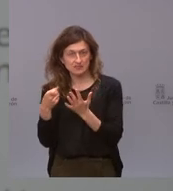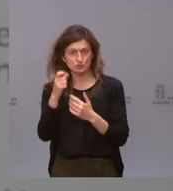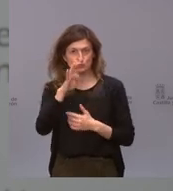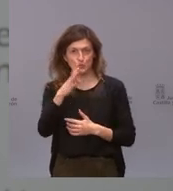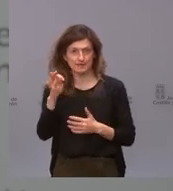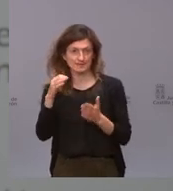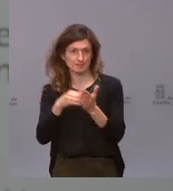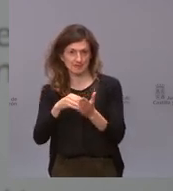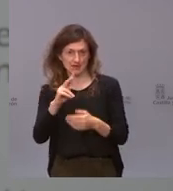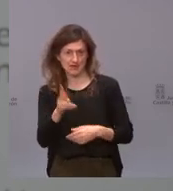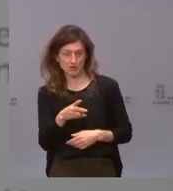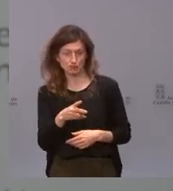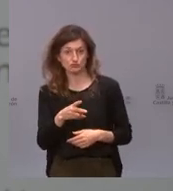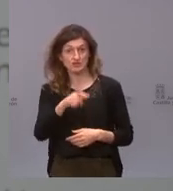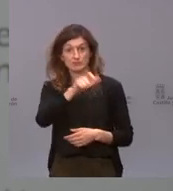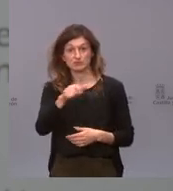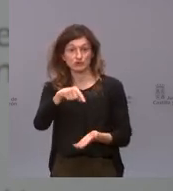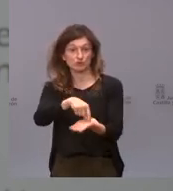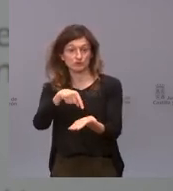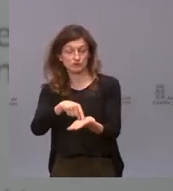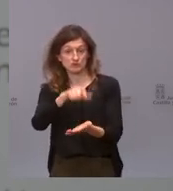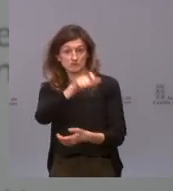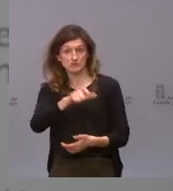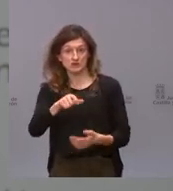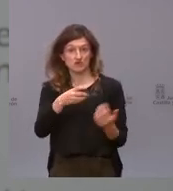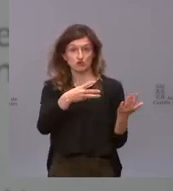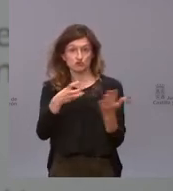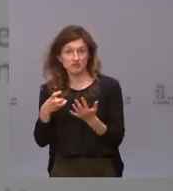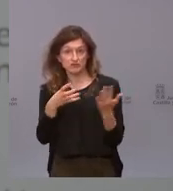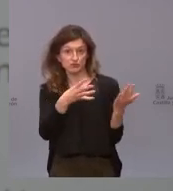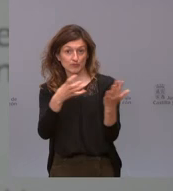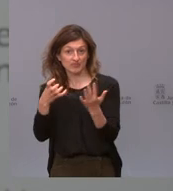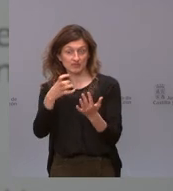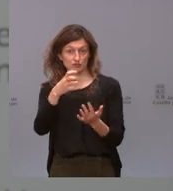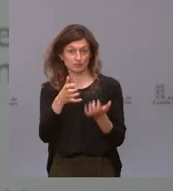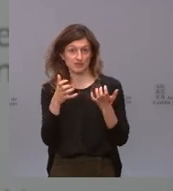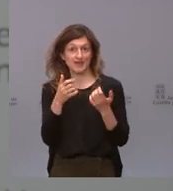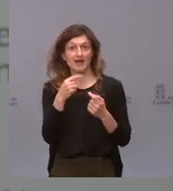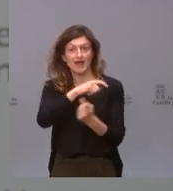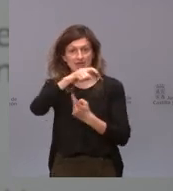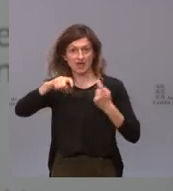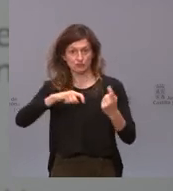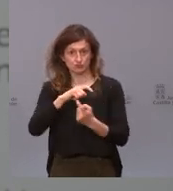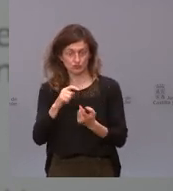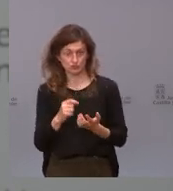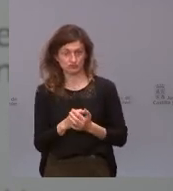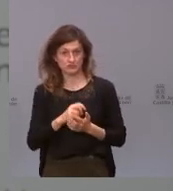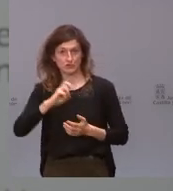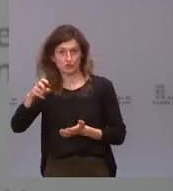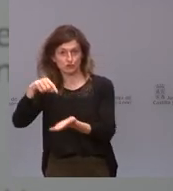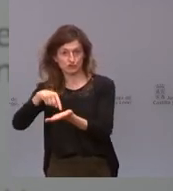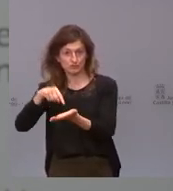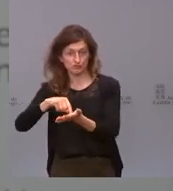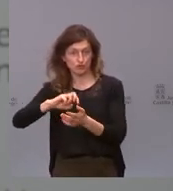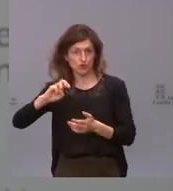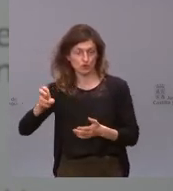mil euros y los contribuyentes entre 800 y 900 beneficiarios cada año lógicamente a diferente otros tributos donde